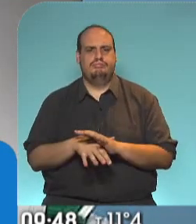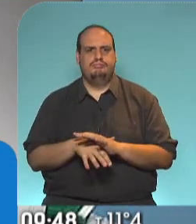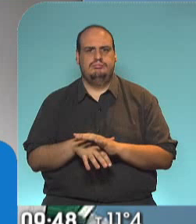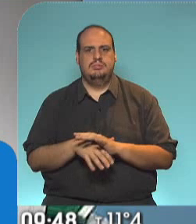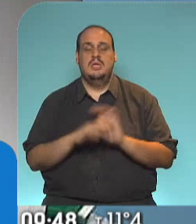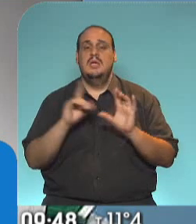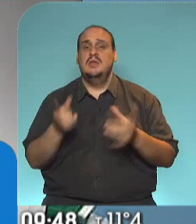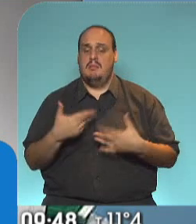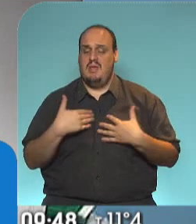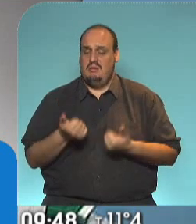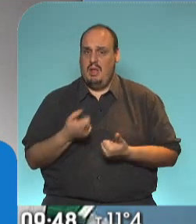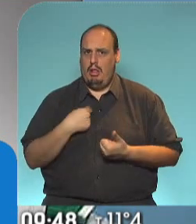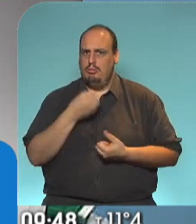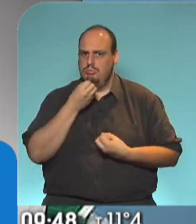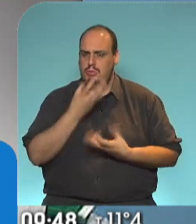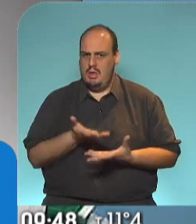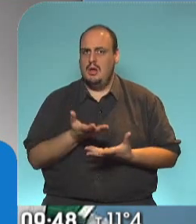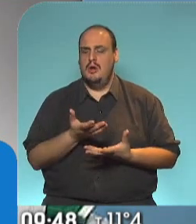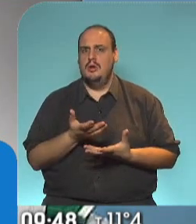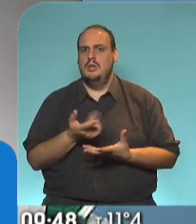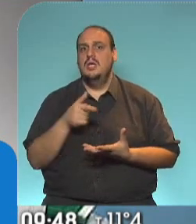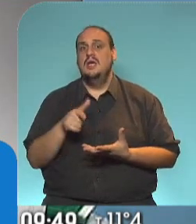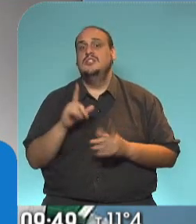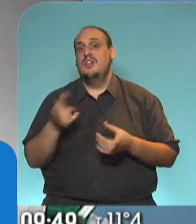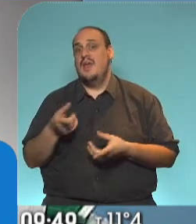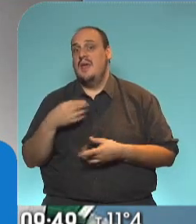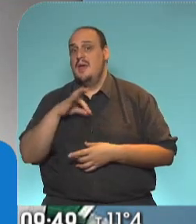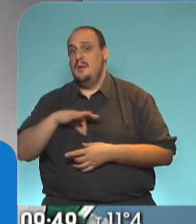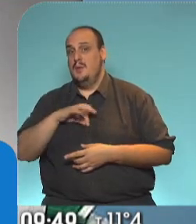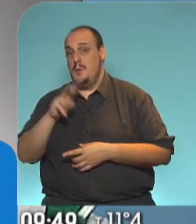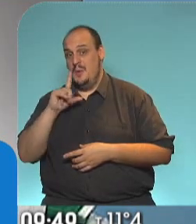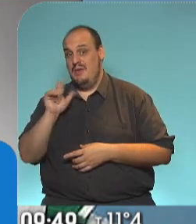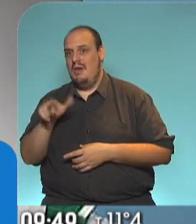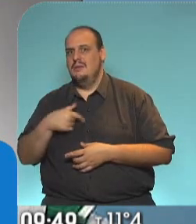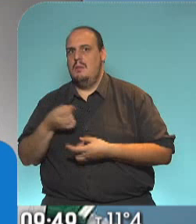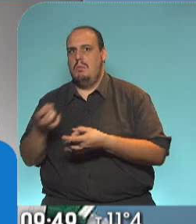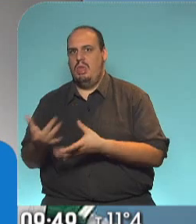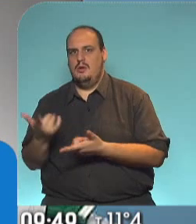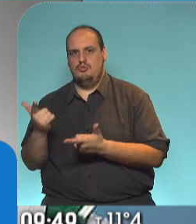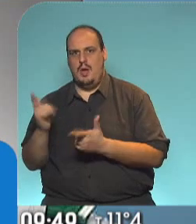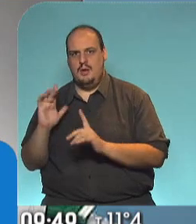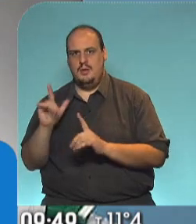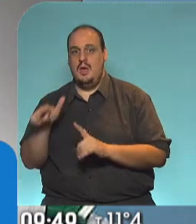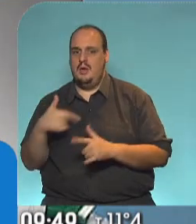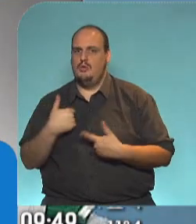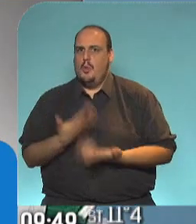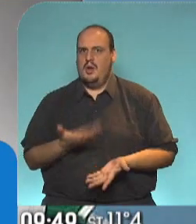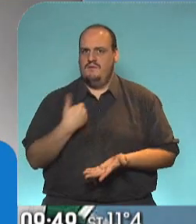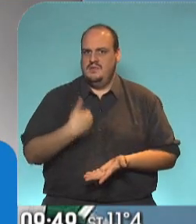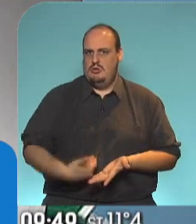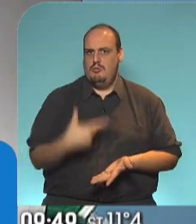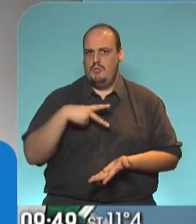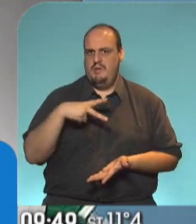y su salud en sí también esto implica que no puede transmitir el vih de otras personas esto tiene un beneficio personal y también